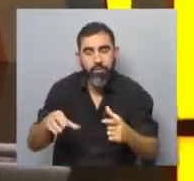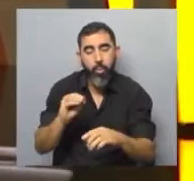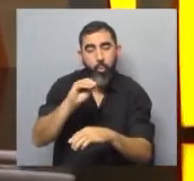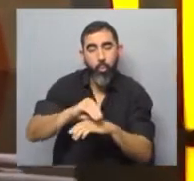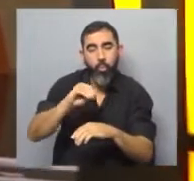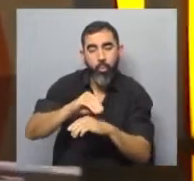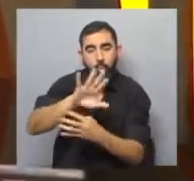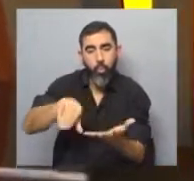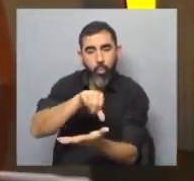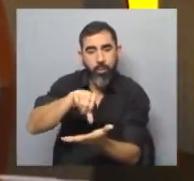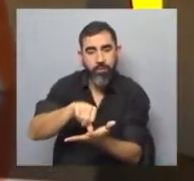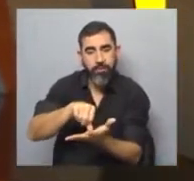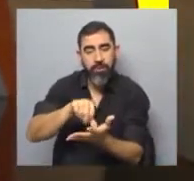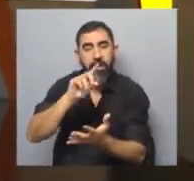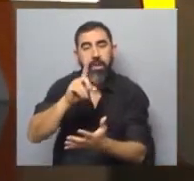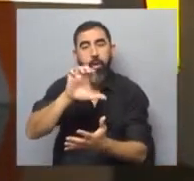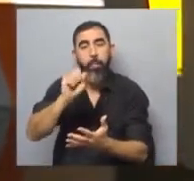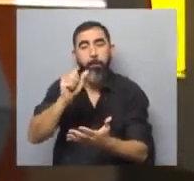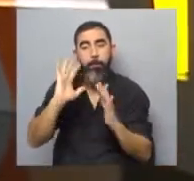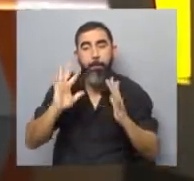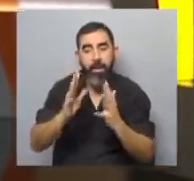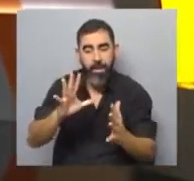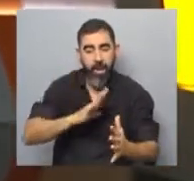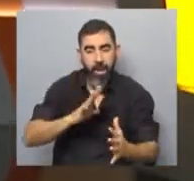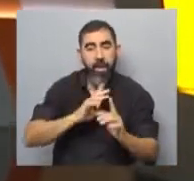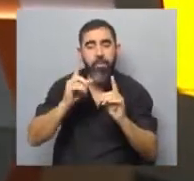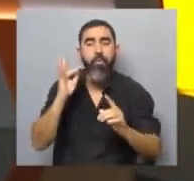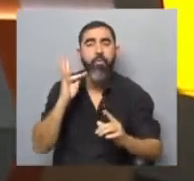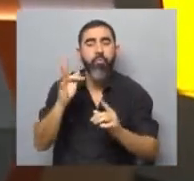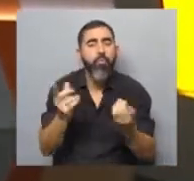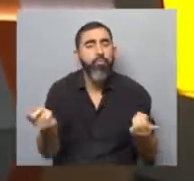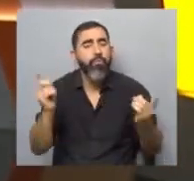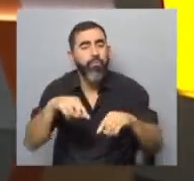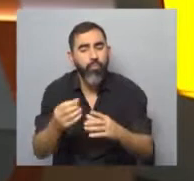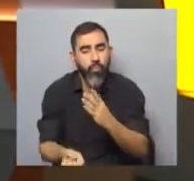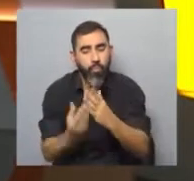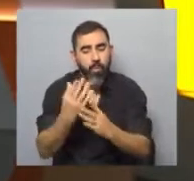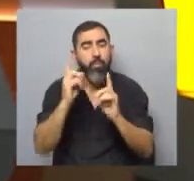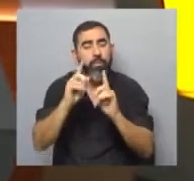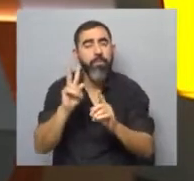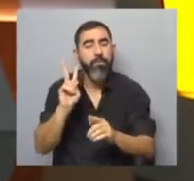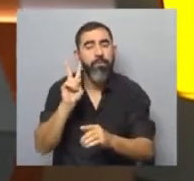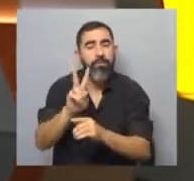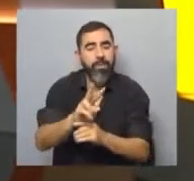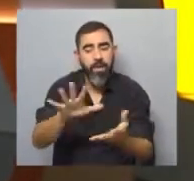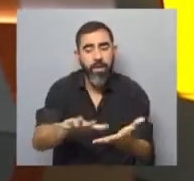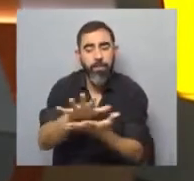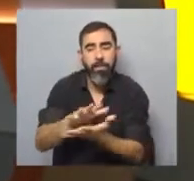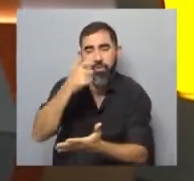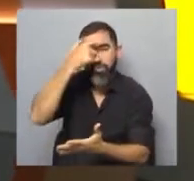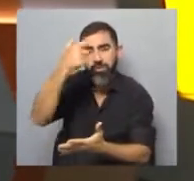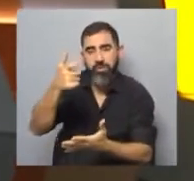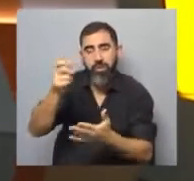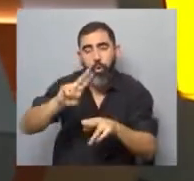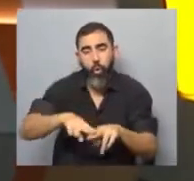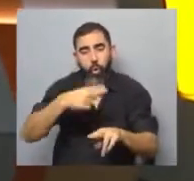culturas locales, de los geoparques que hay y los que se vienen. Además, recorreremos Espacio Ciencia, que